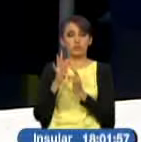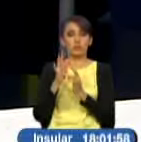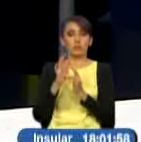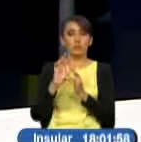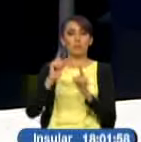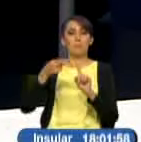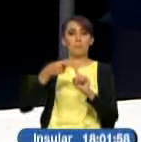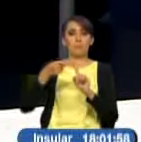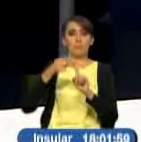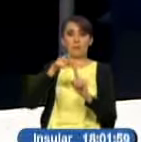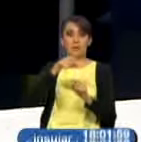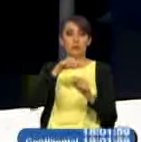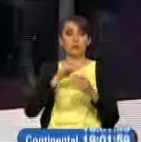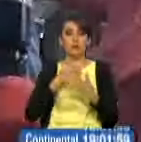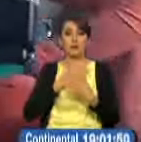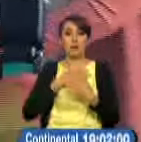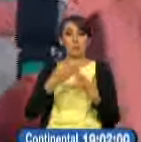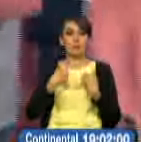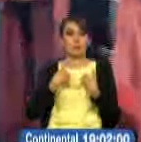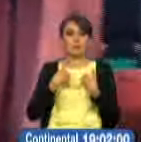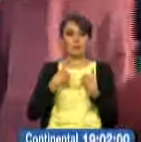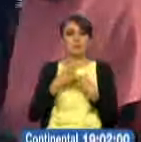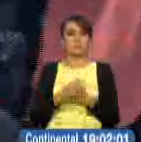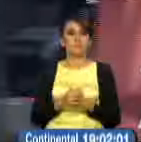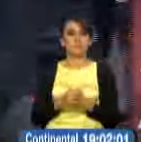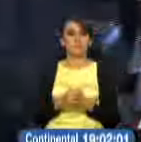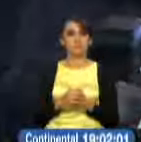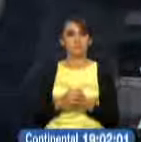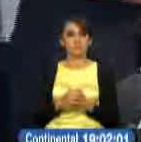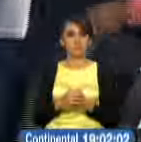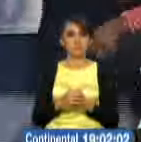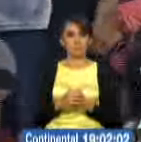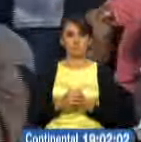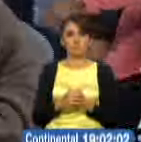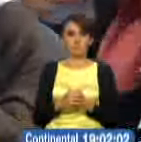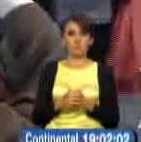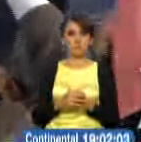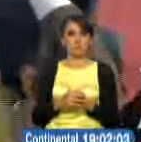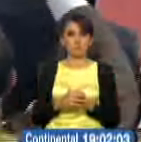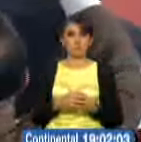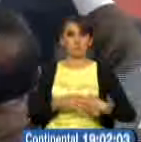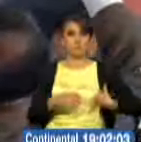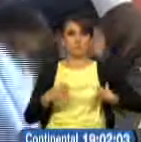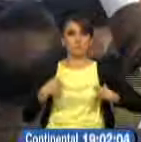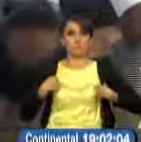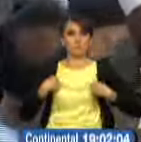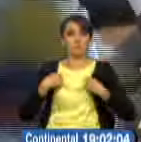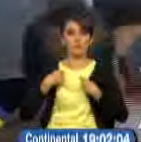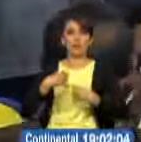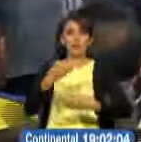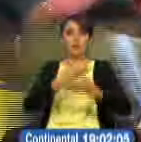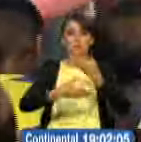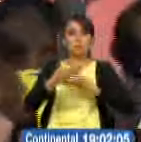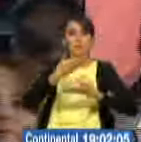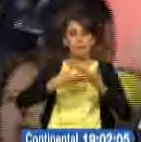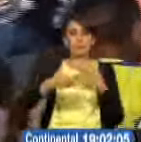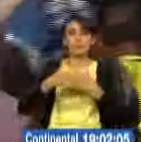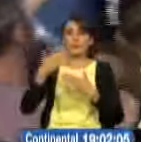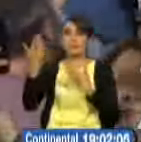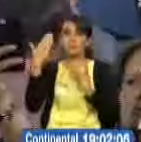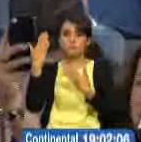van a favorecer. Gracias a Lourdes Tibán, gracias a Dore Quiroz. Compartiendo tarima actores políticos